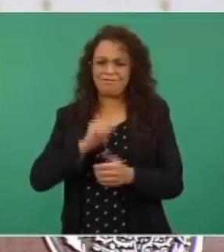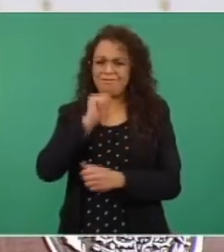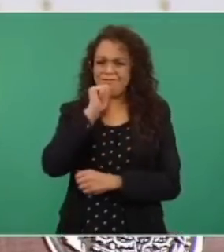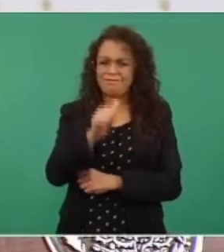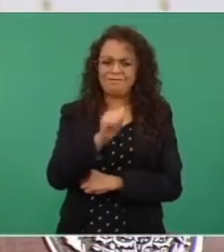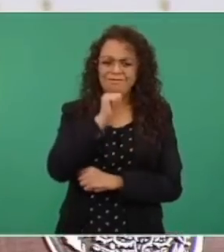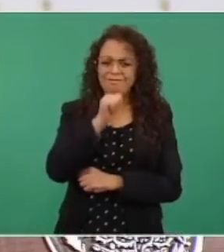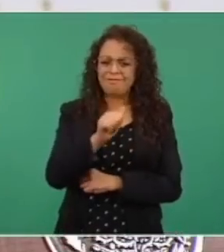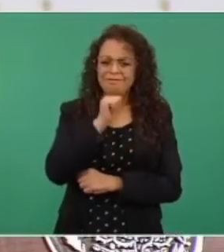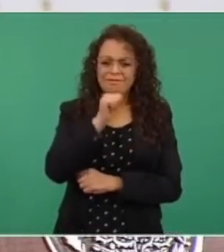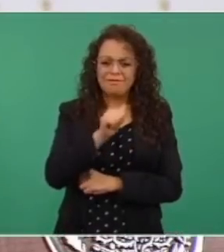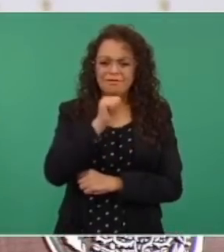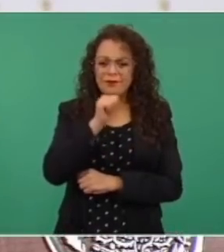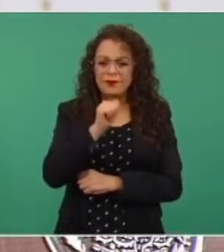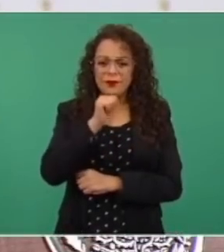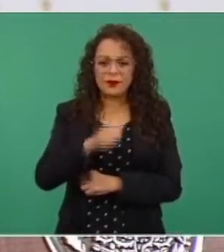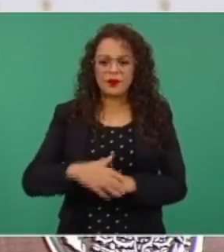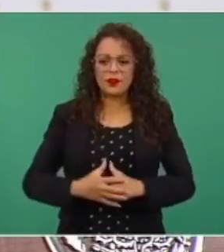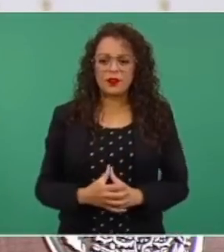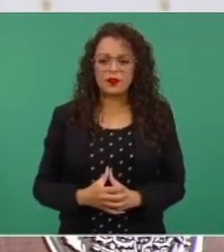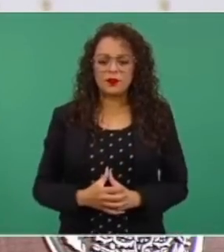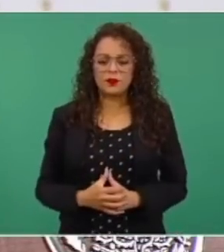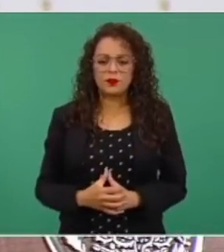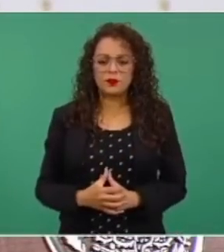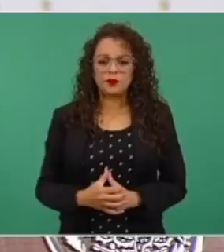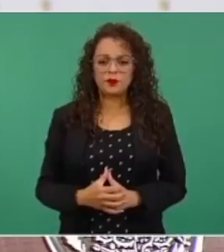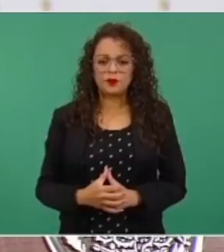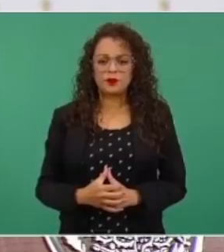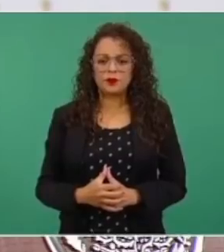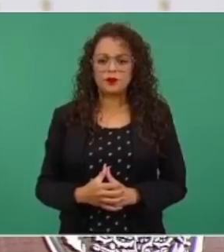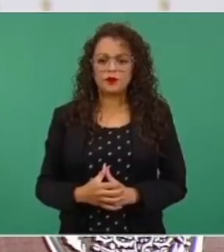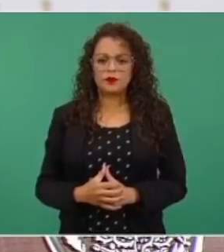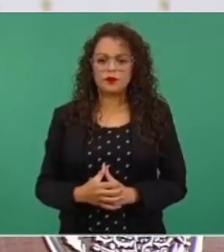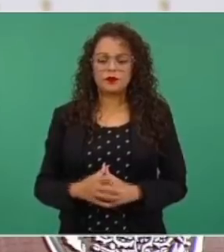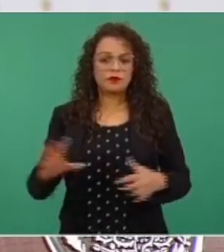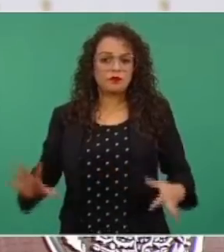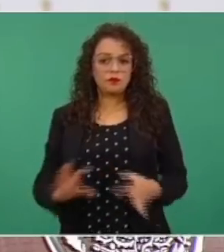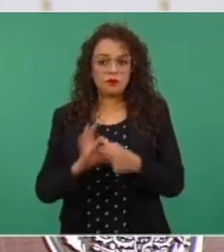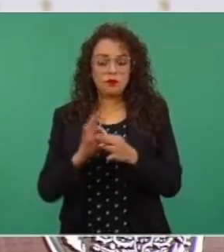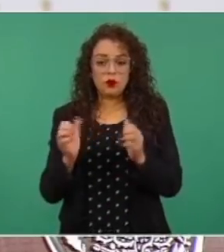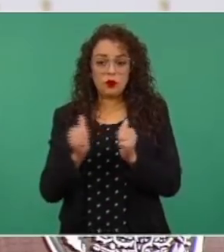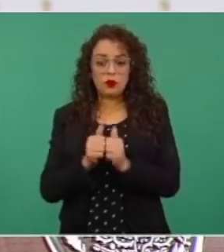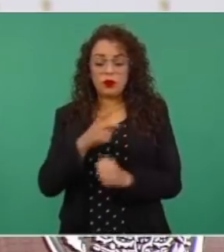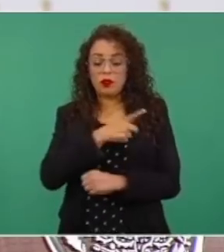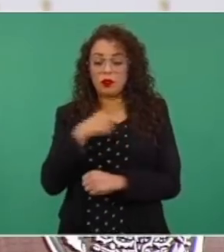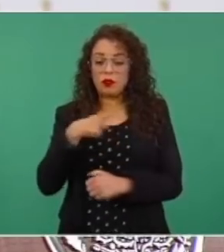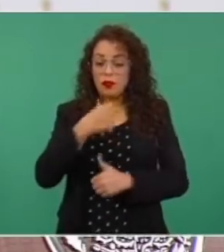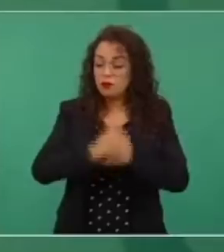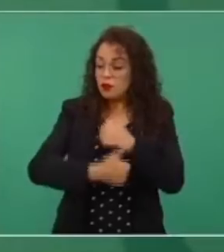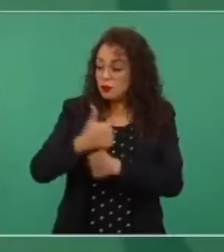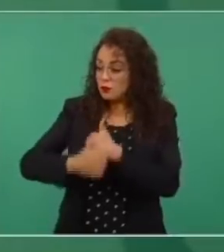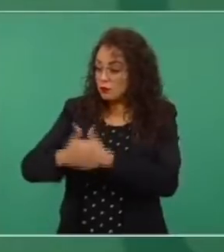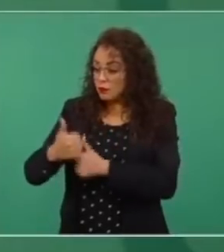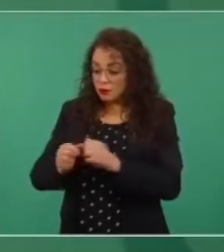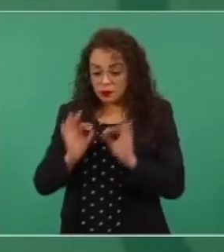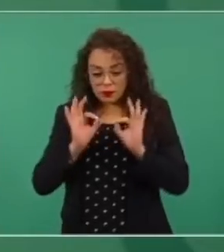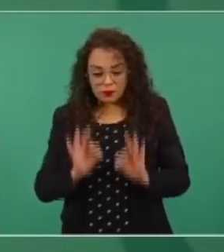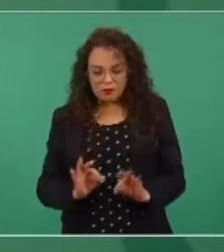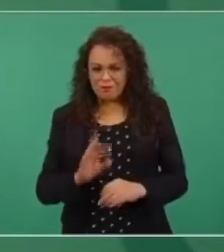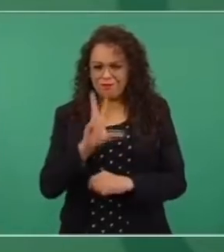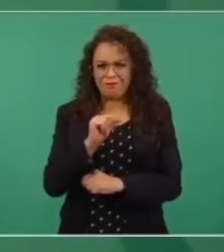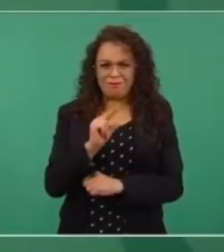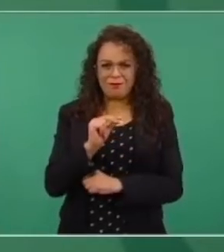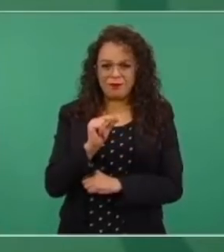con una relación de competencia que debe de existir. Estamos hablando de un